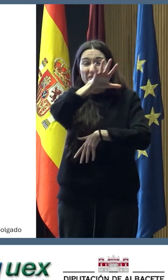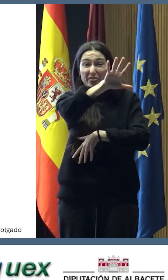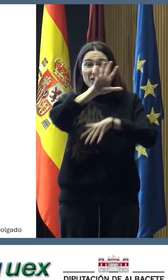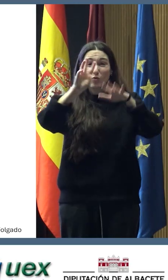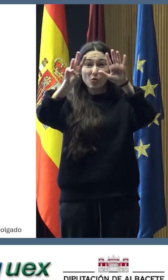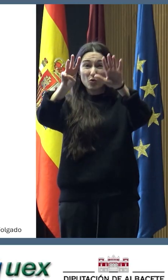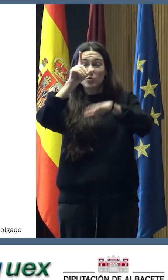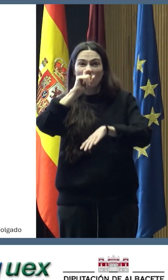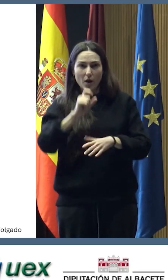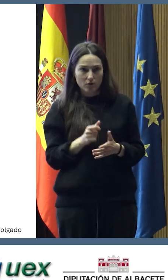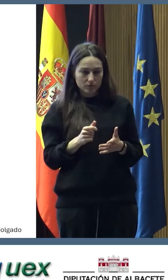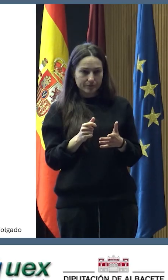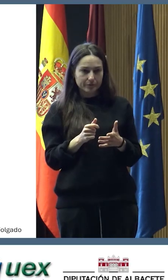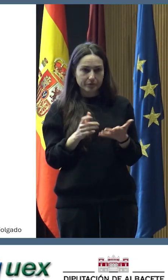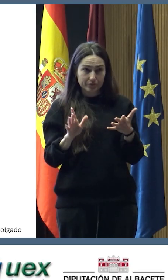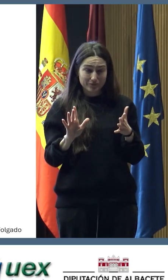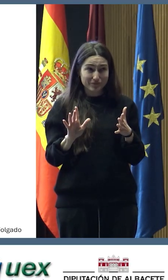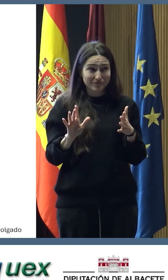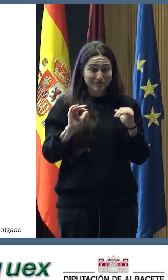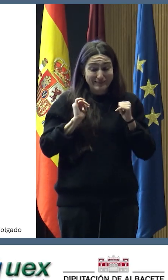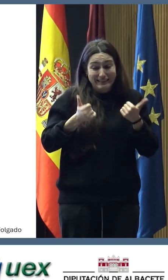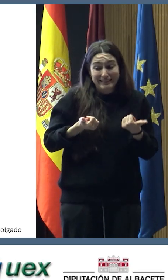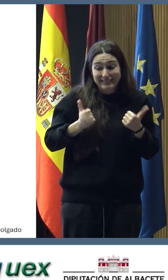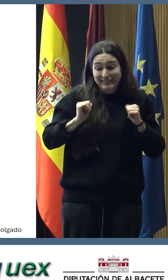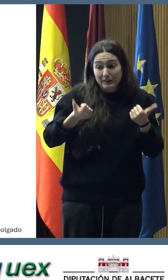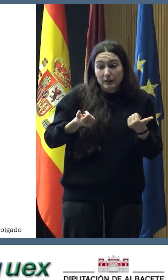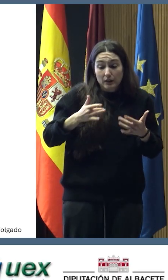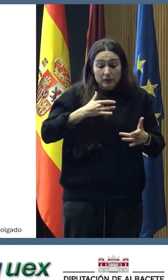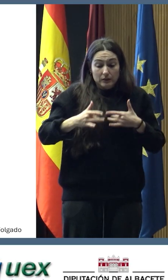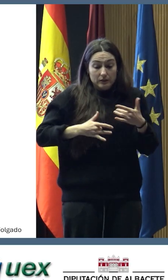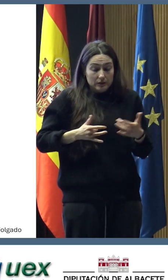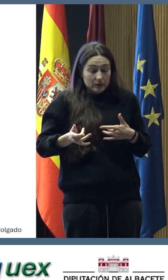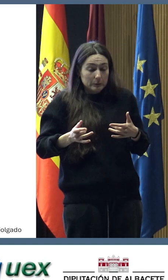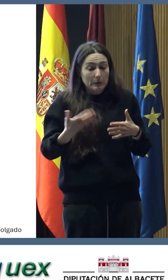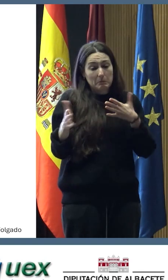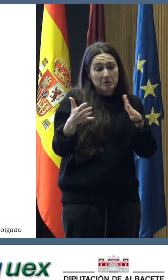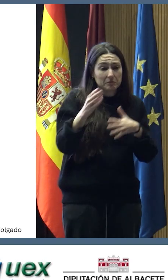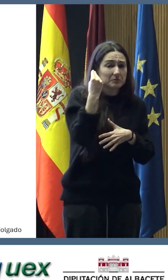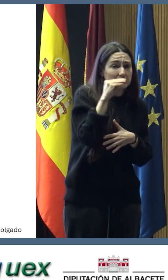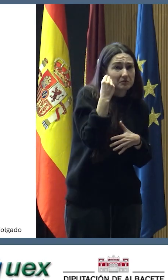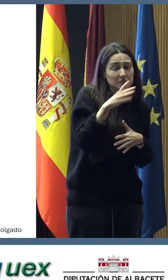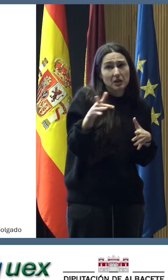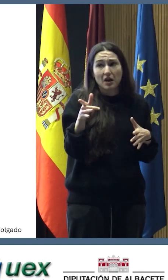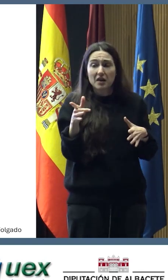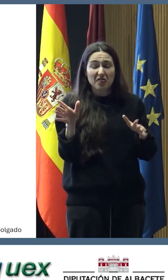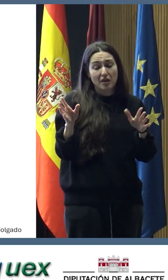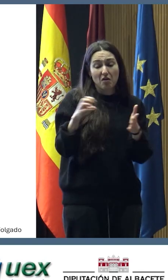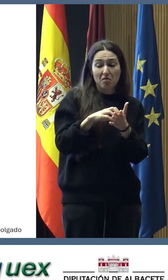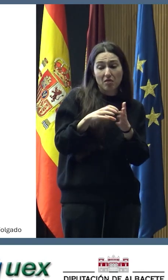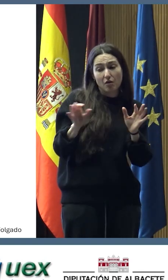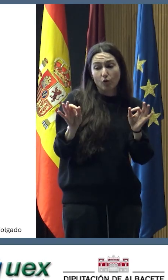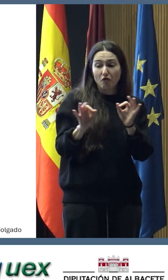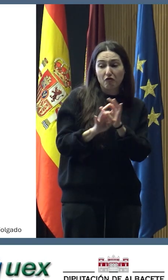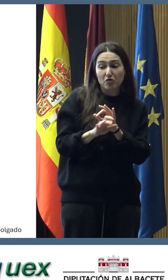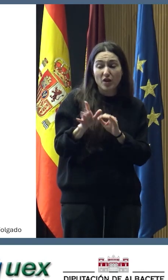Al principio, pues, aparecen los primeros síntomas en la adolescencia y se confunde con dolores